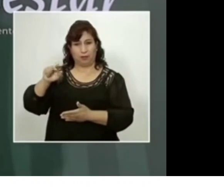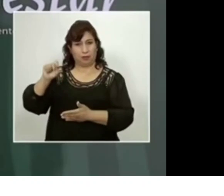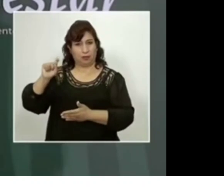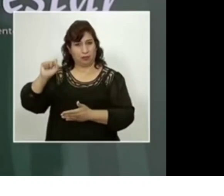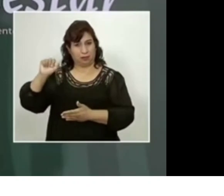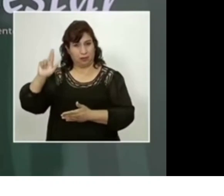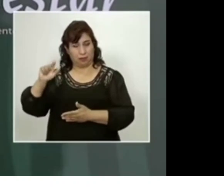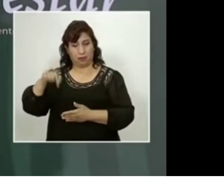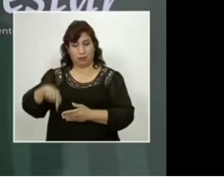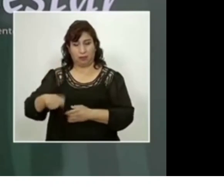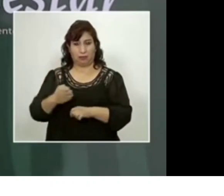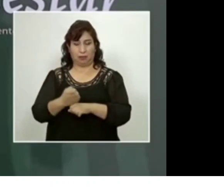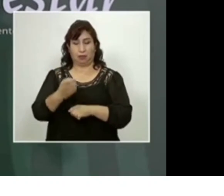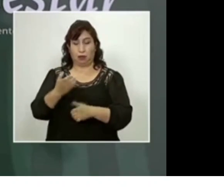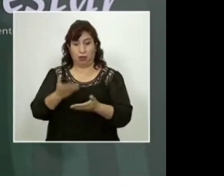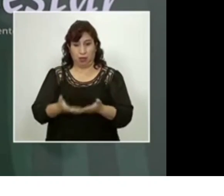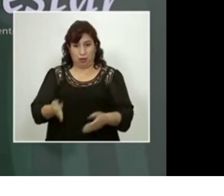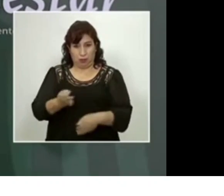día de hoy,